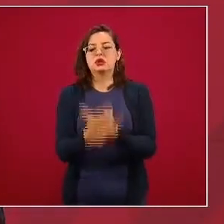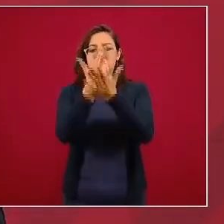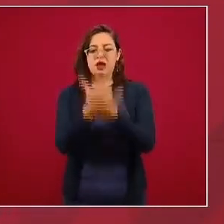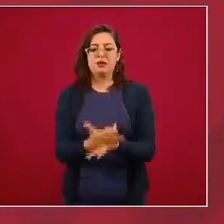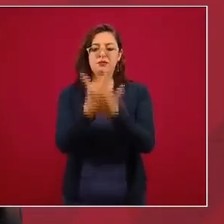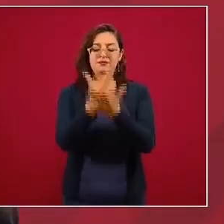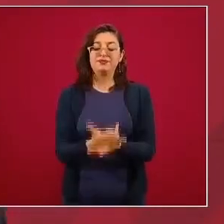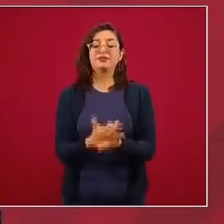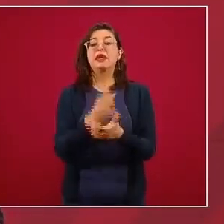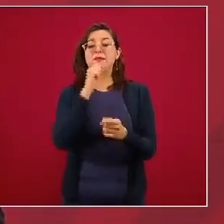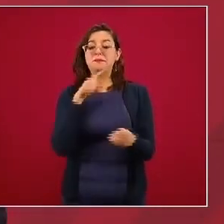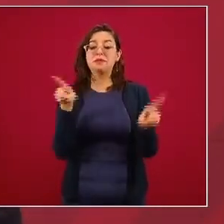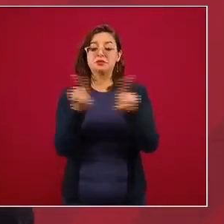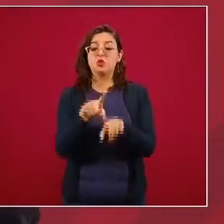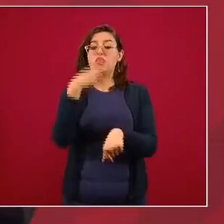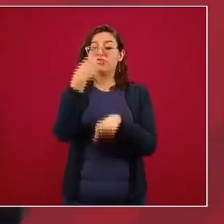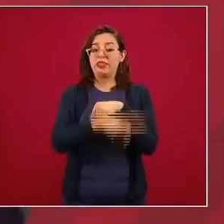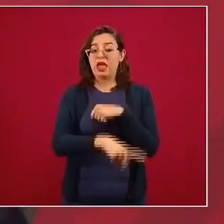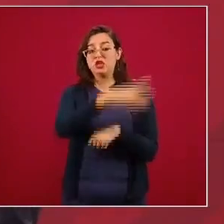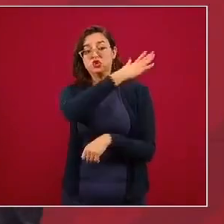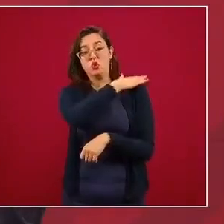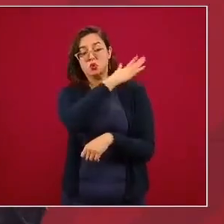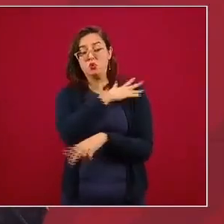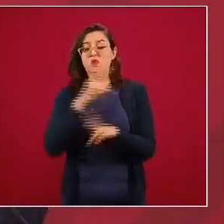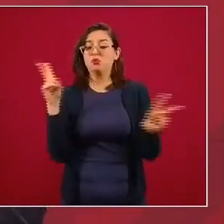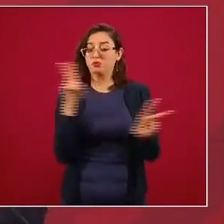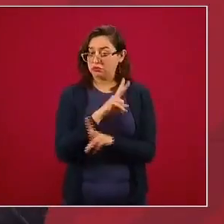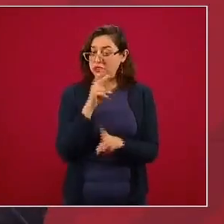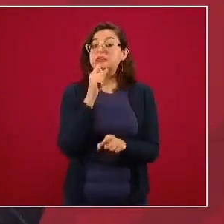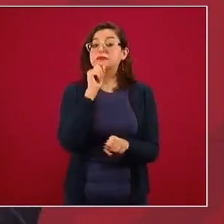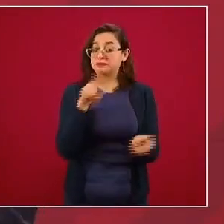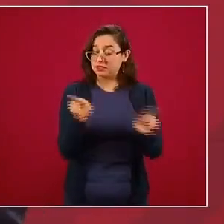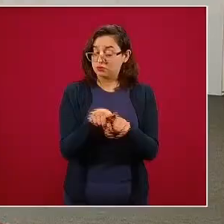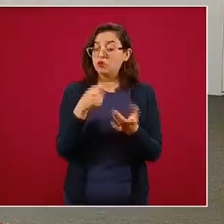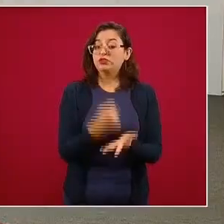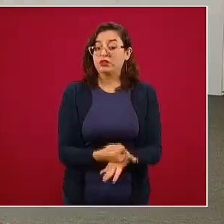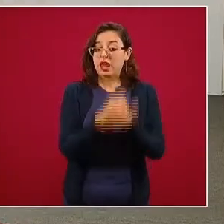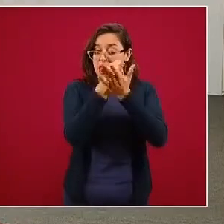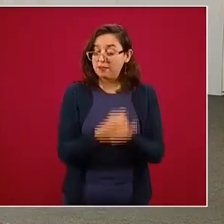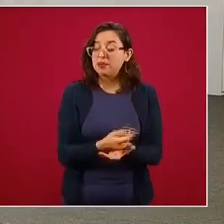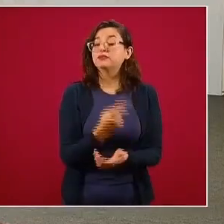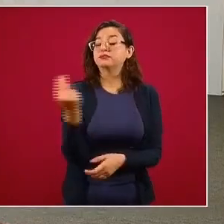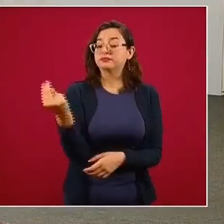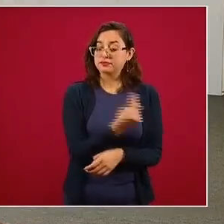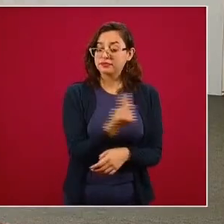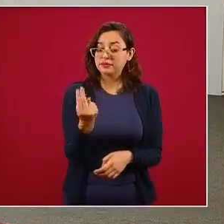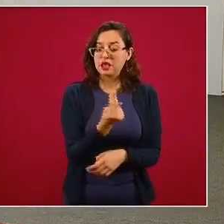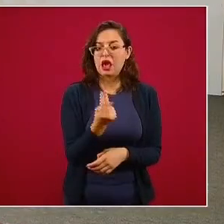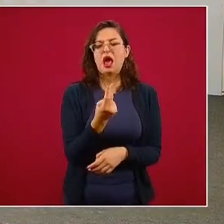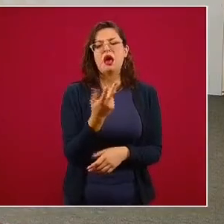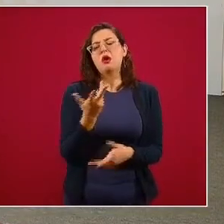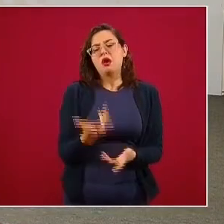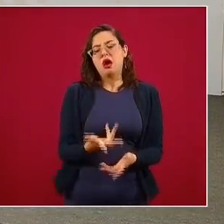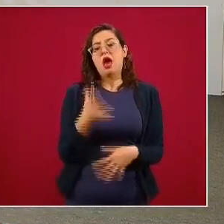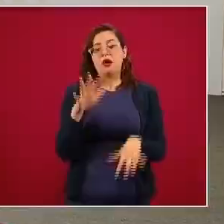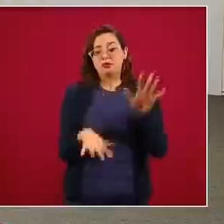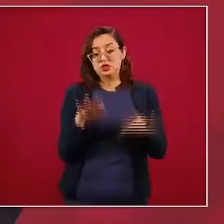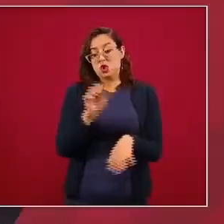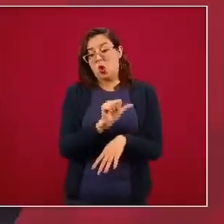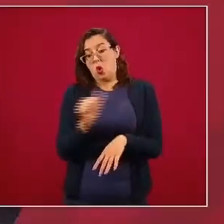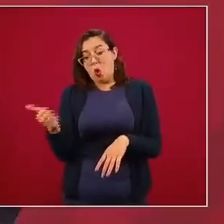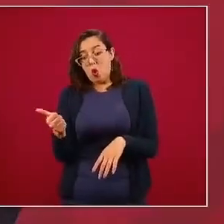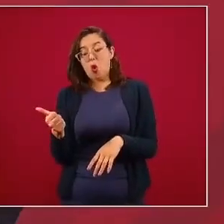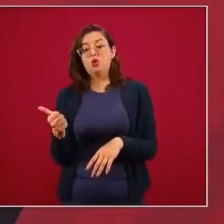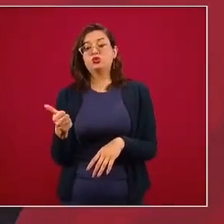del COVID grave es muy extenso y se requiere fisioterapia pulmonar. En no pocas ocasiones se dañan otros órganos,